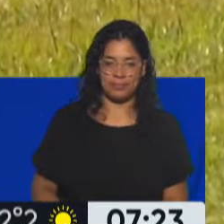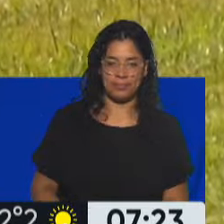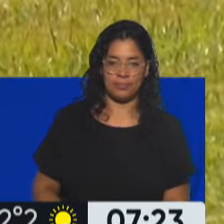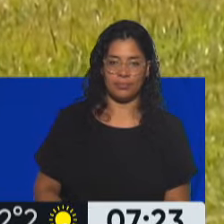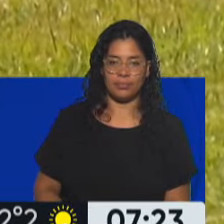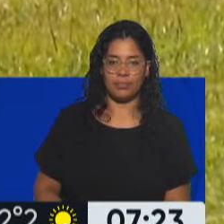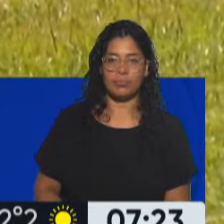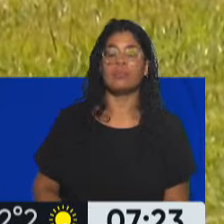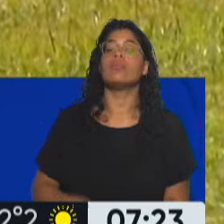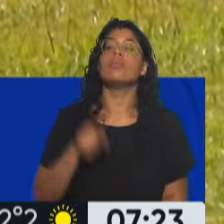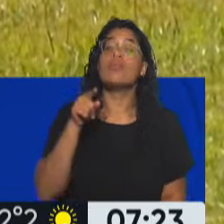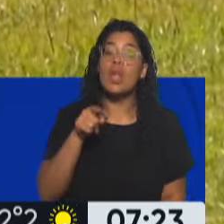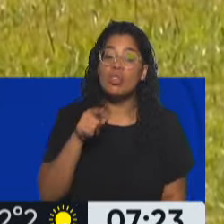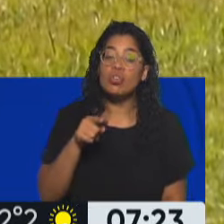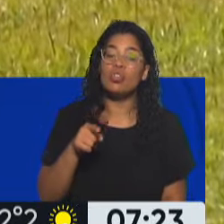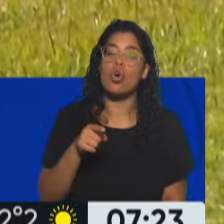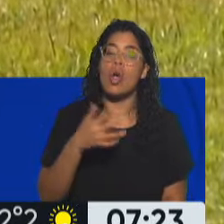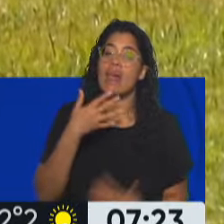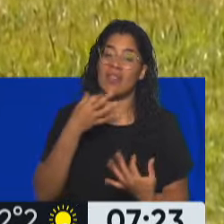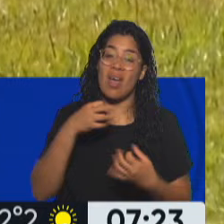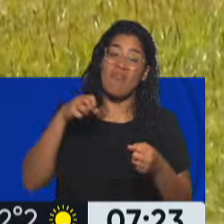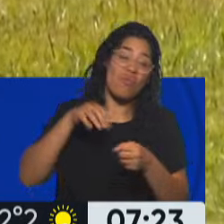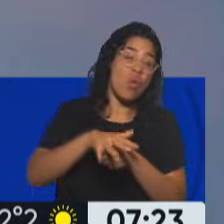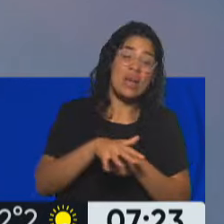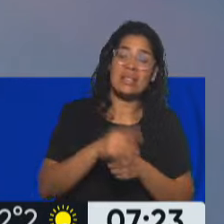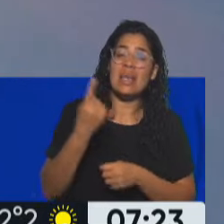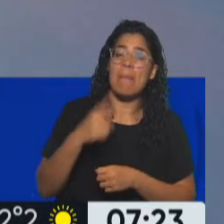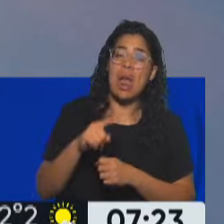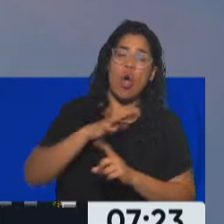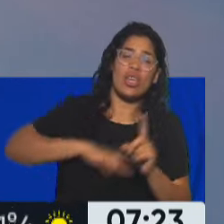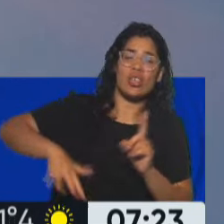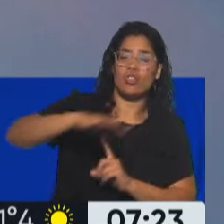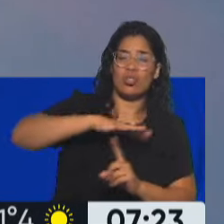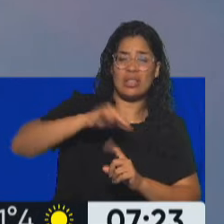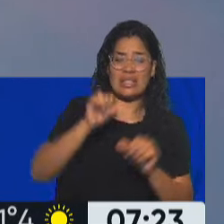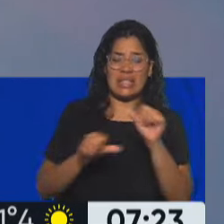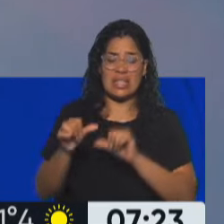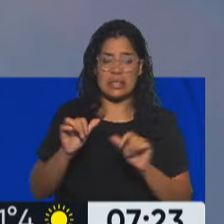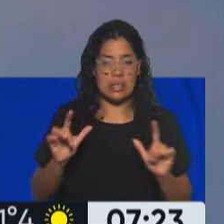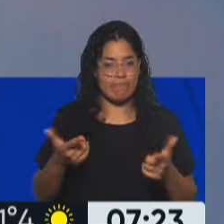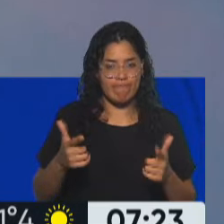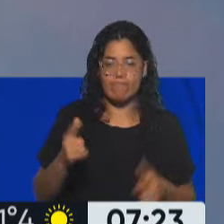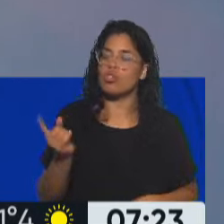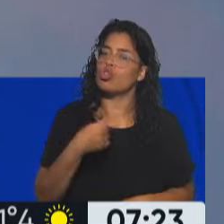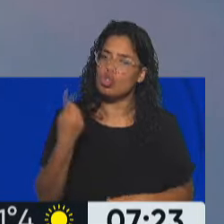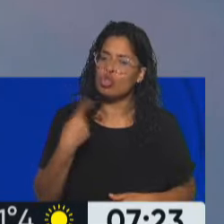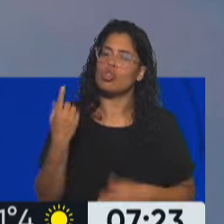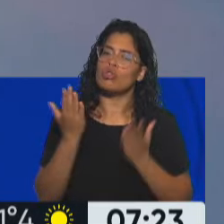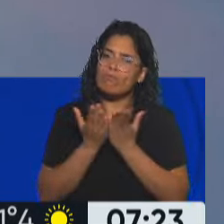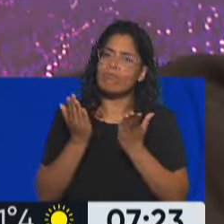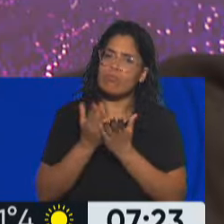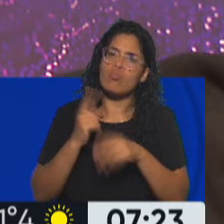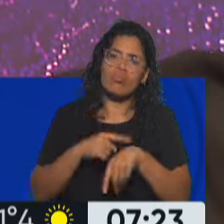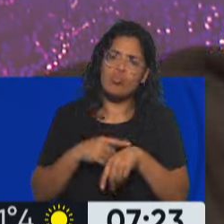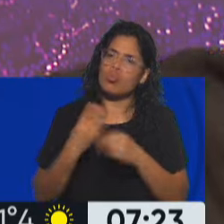Eso es una influencia. El tema es que no tiene un contexto científico, una base científica, como los que estudiamos tanto tiempo, ni hablar de la